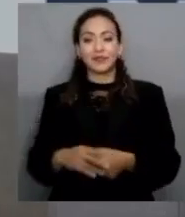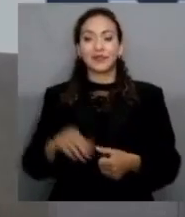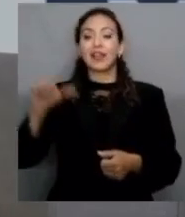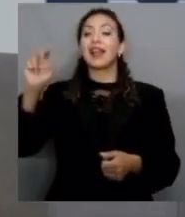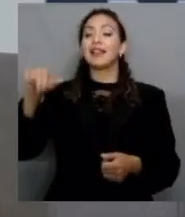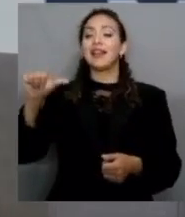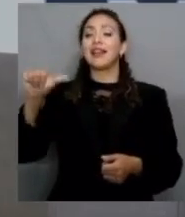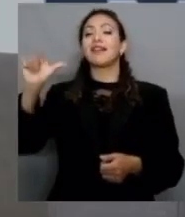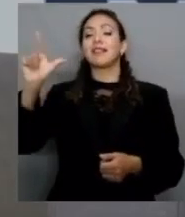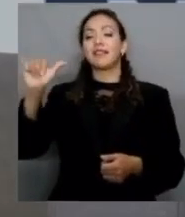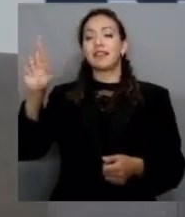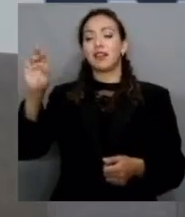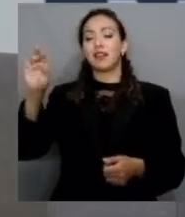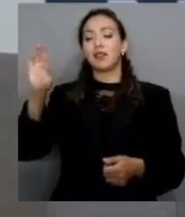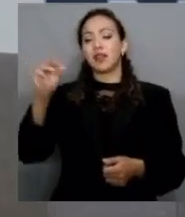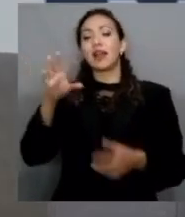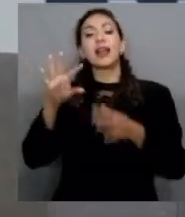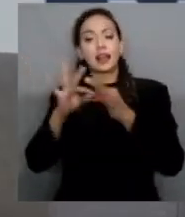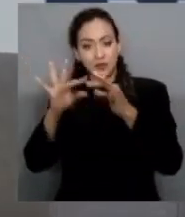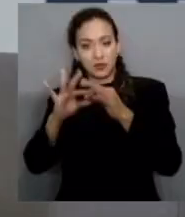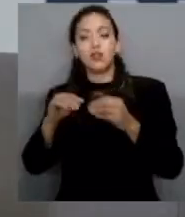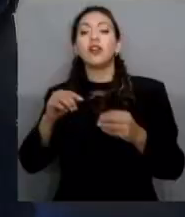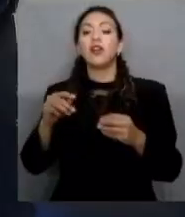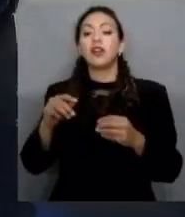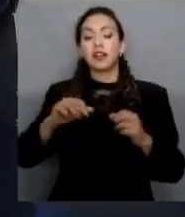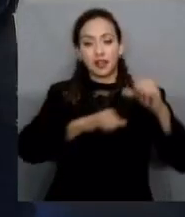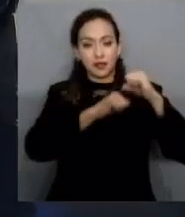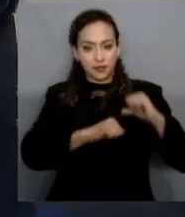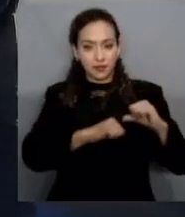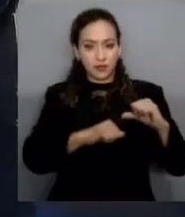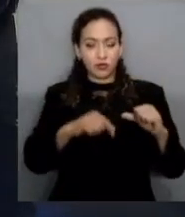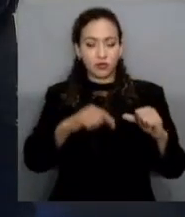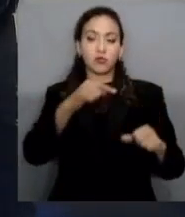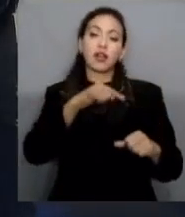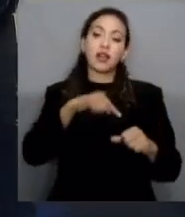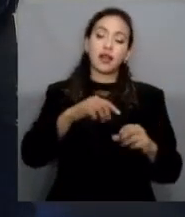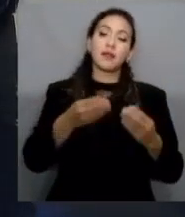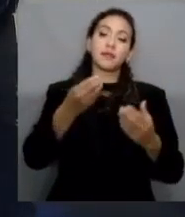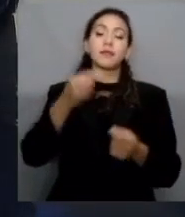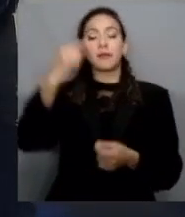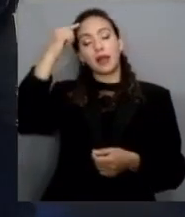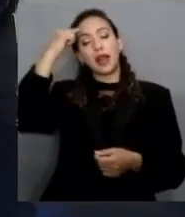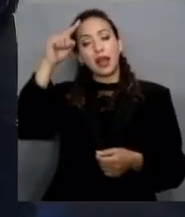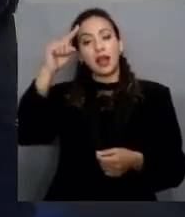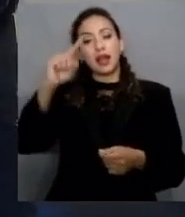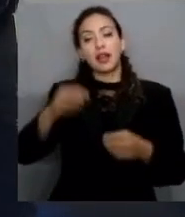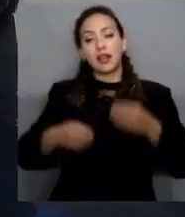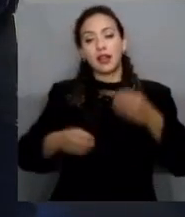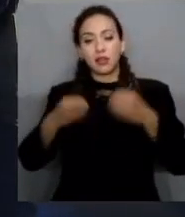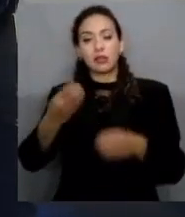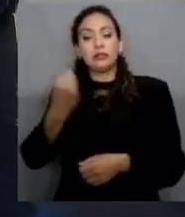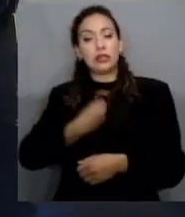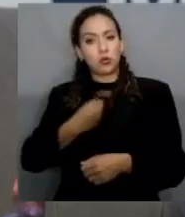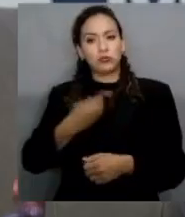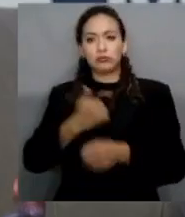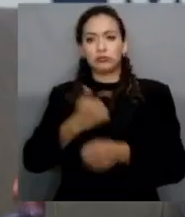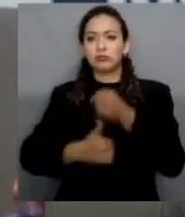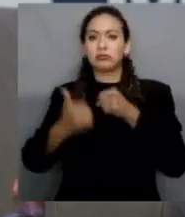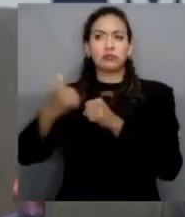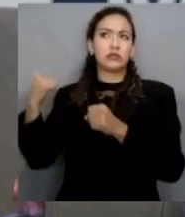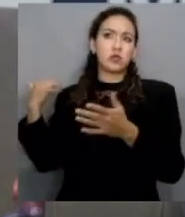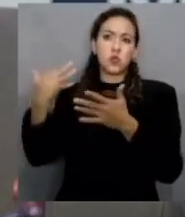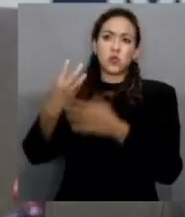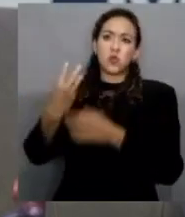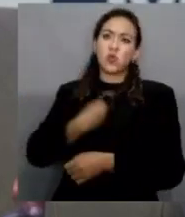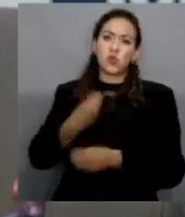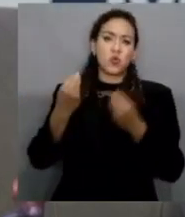la resiliencia que ha mostrado el Poder Judicial de la Federación para resistir los embates que ha sufrido en los últimos años. Y la verdad